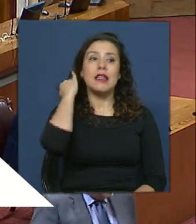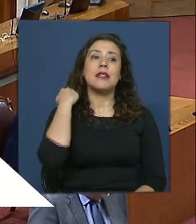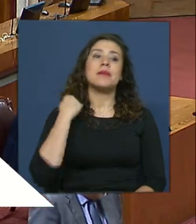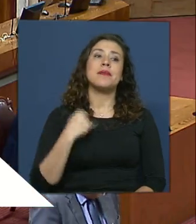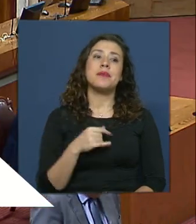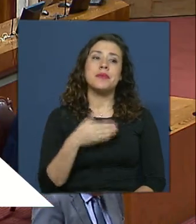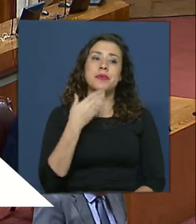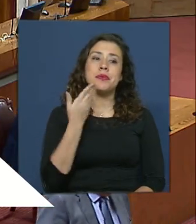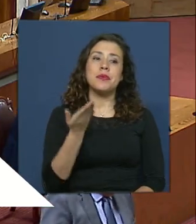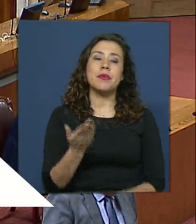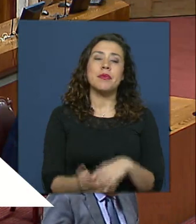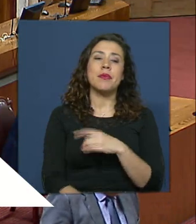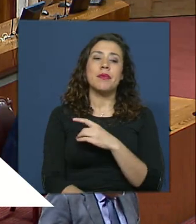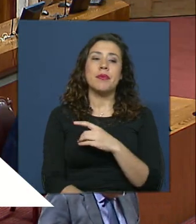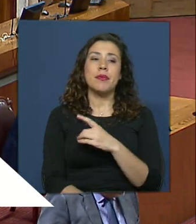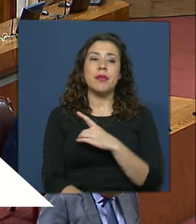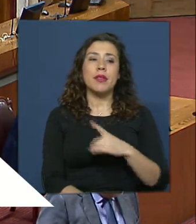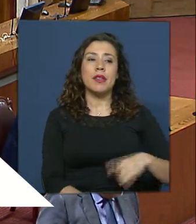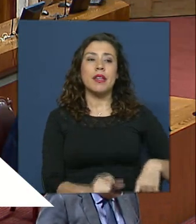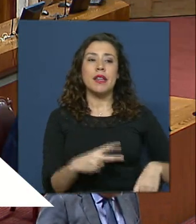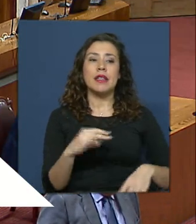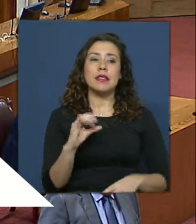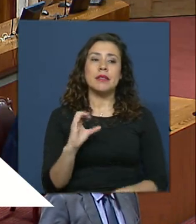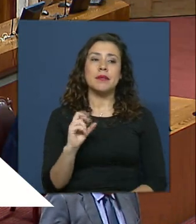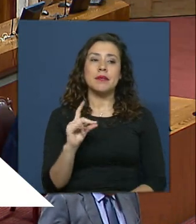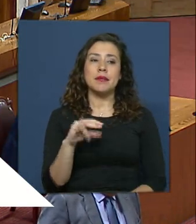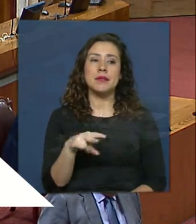Tiene la palabra la diputada Chicardini.